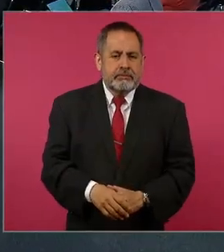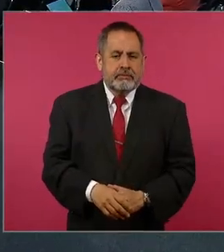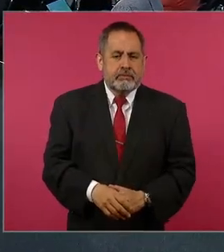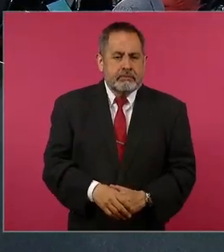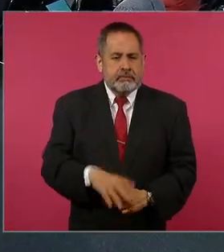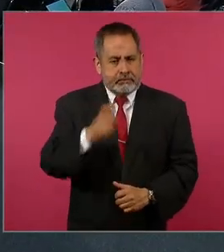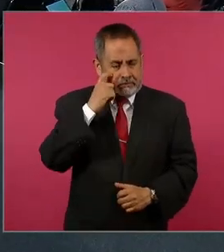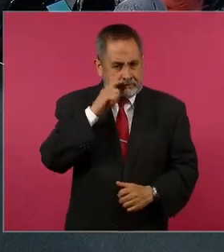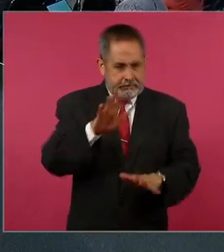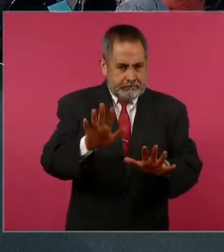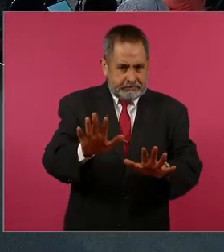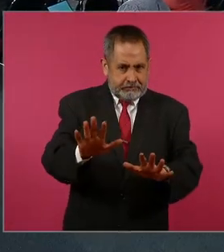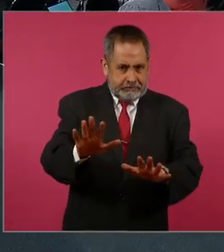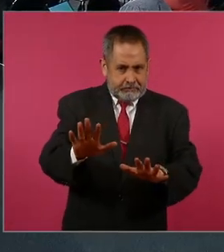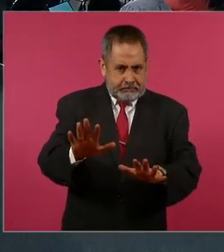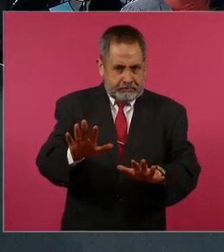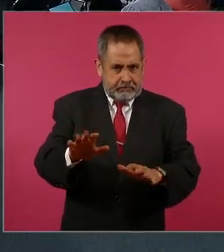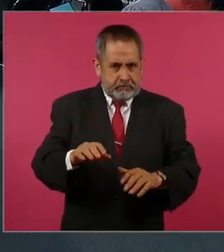A ver.